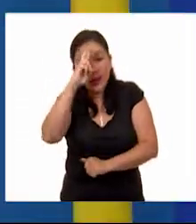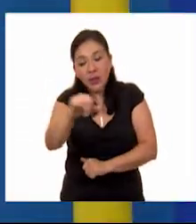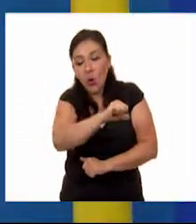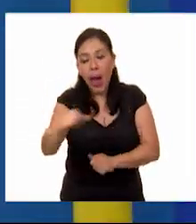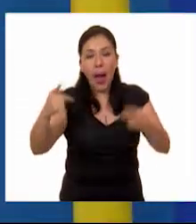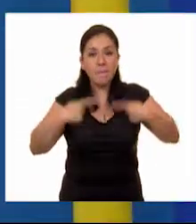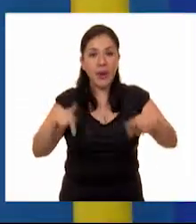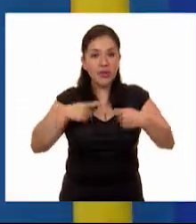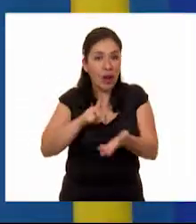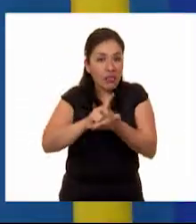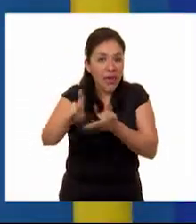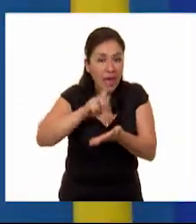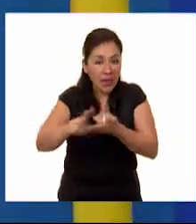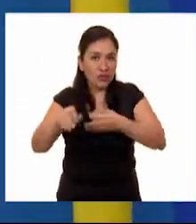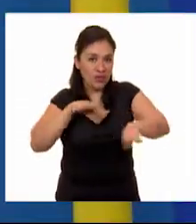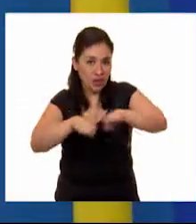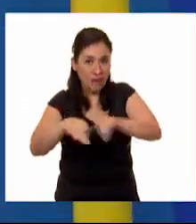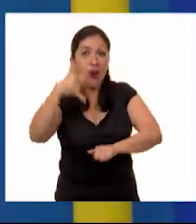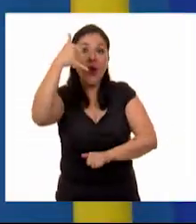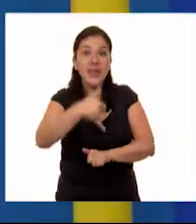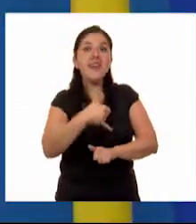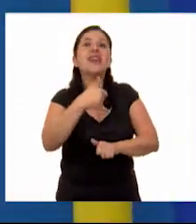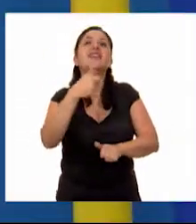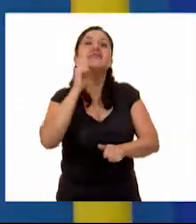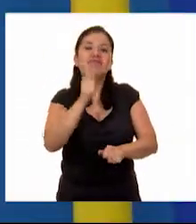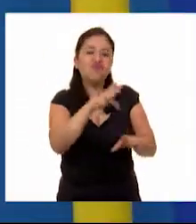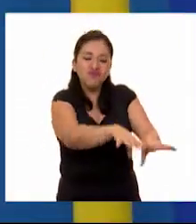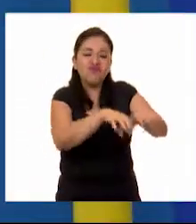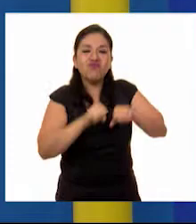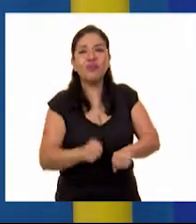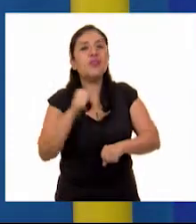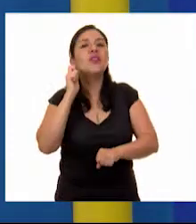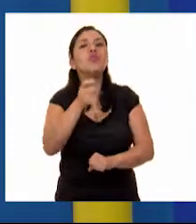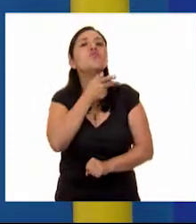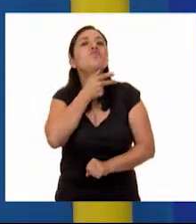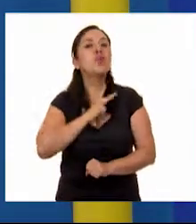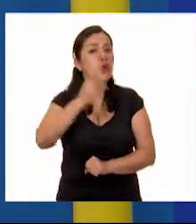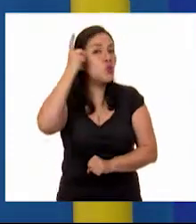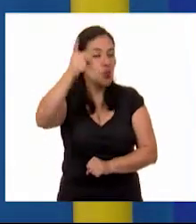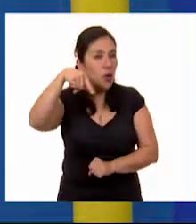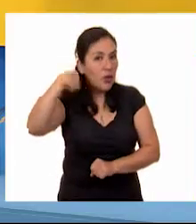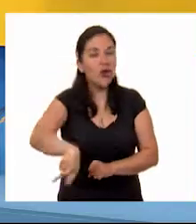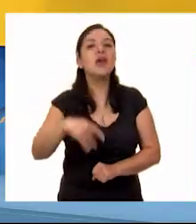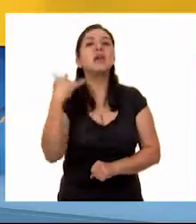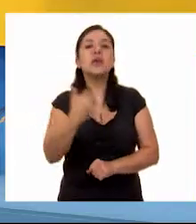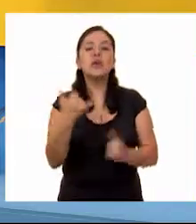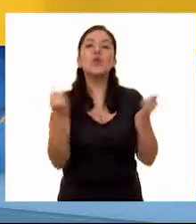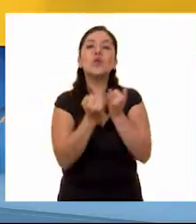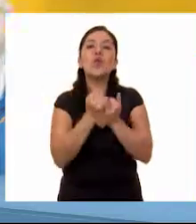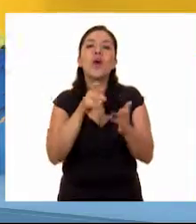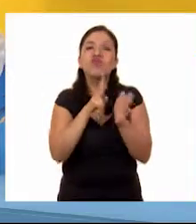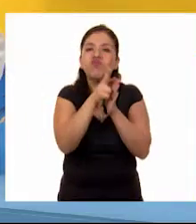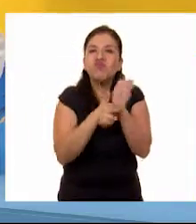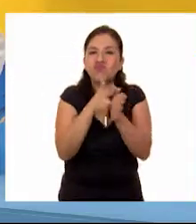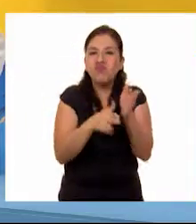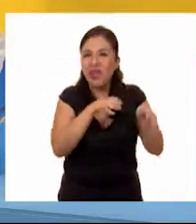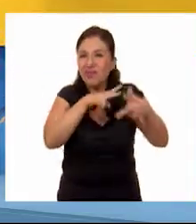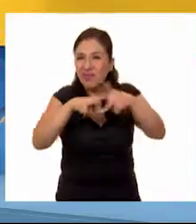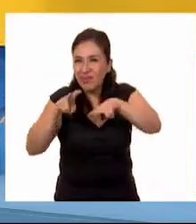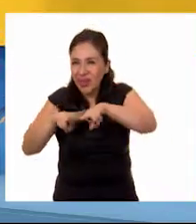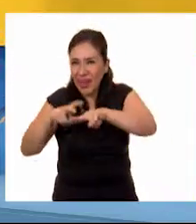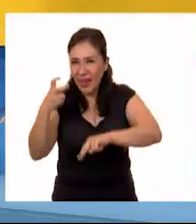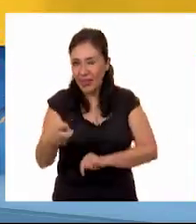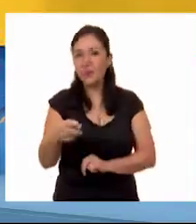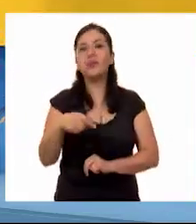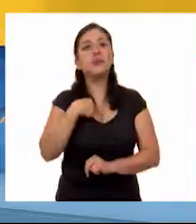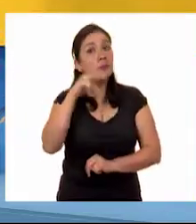la expropiación petrolera. Eso. El reparto agrario y la nacionalización de ferrocarriles también. Excelente. Qué bien lo recuerdas, Jenny.